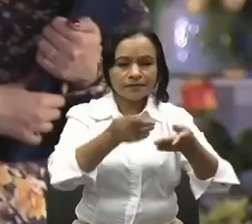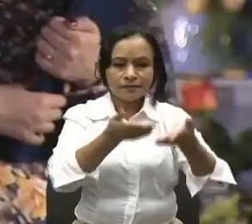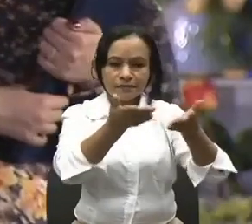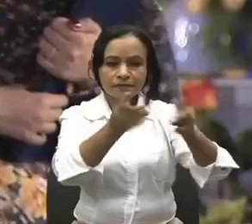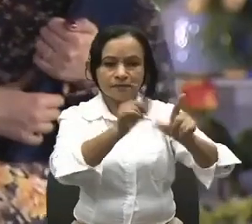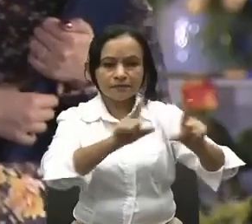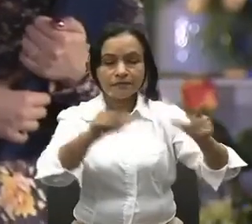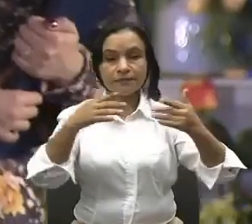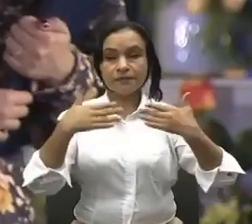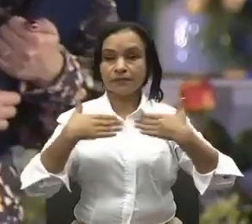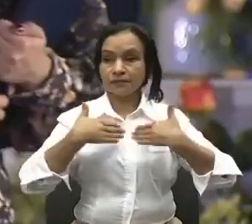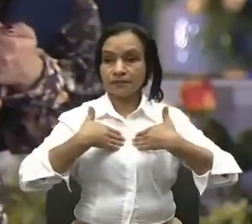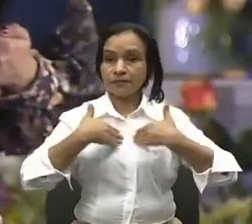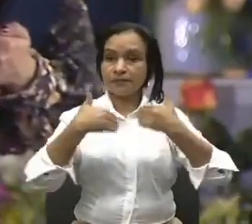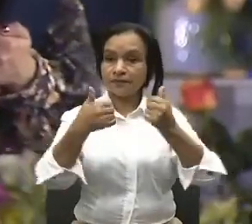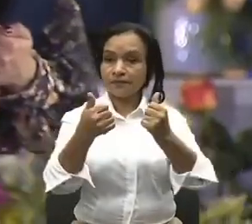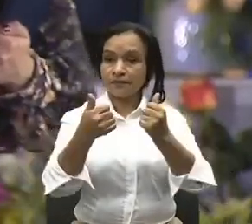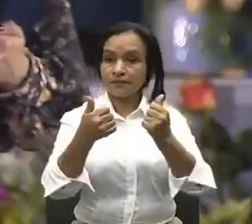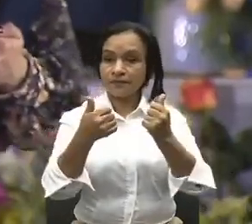salud,